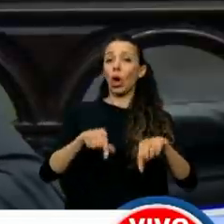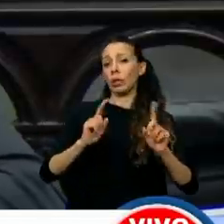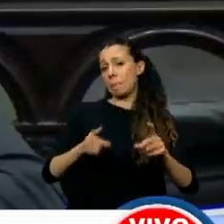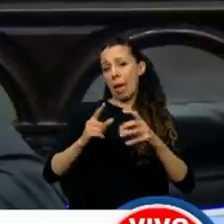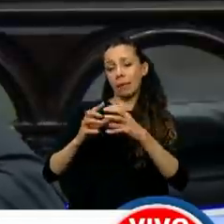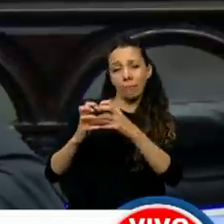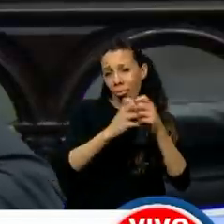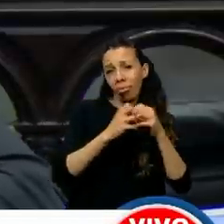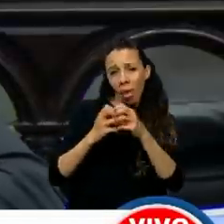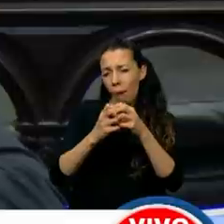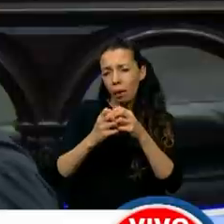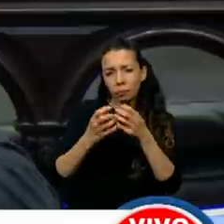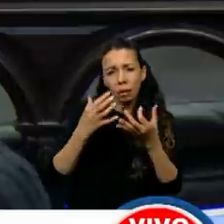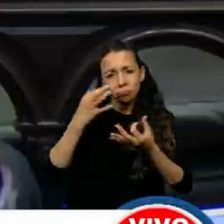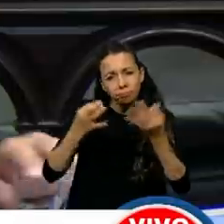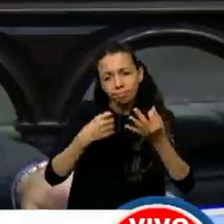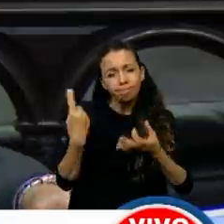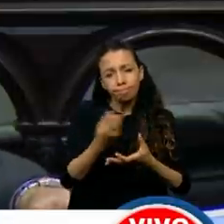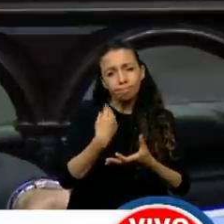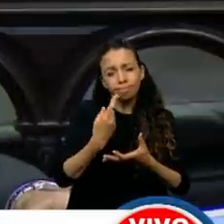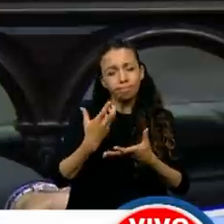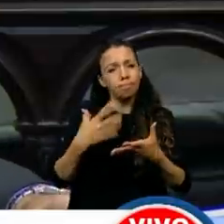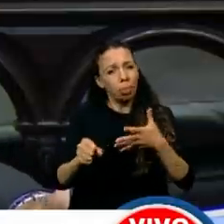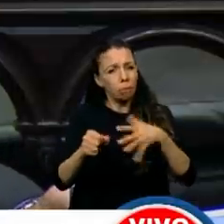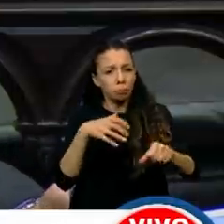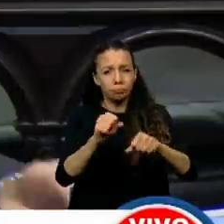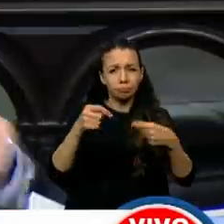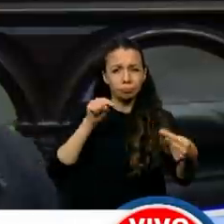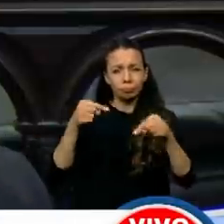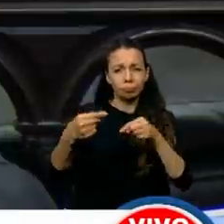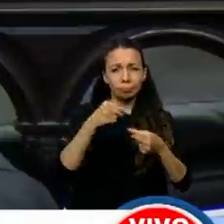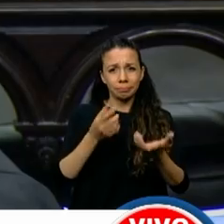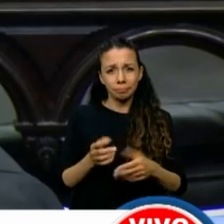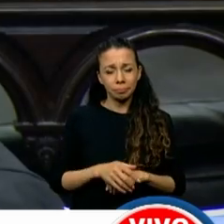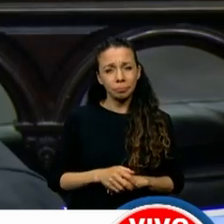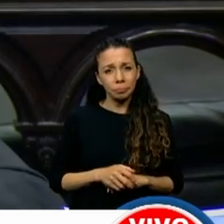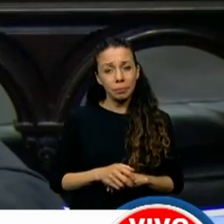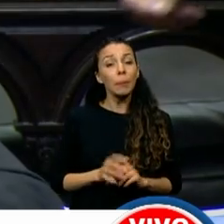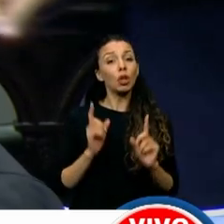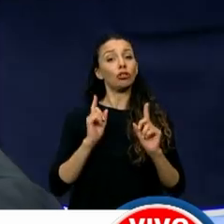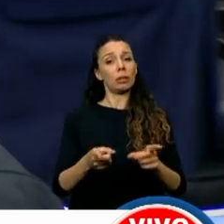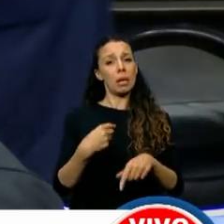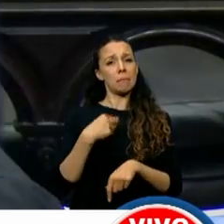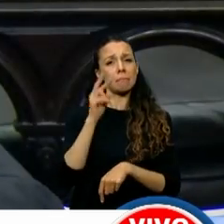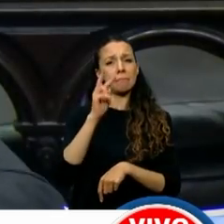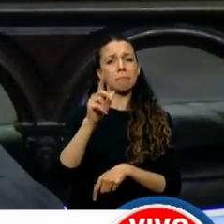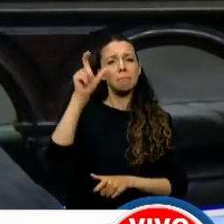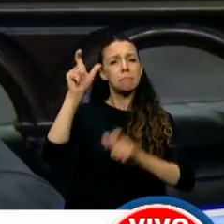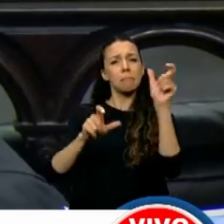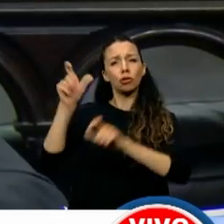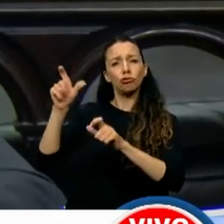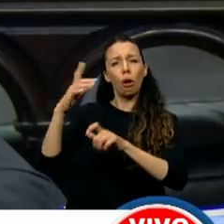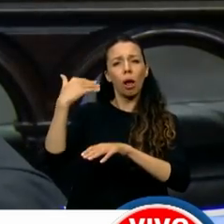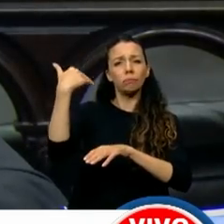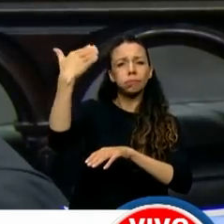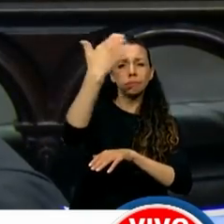recinto pero además aparece señor presidente en el discurso a lo largo del tratamiento del